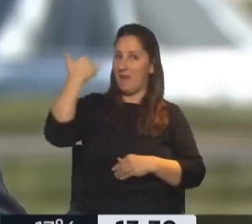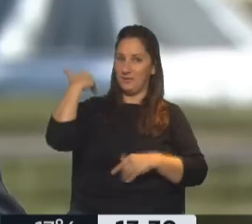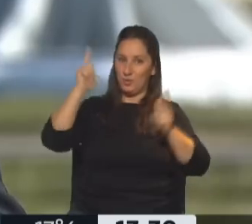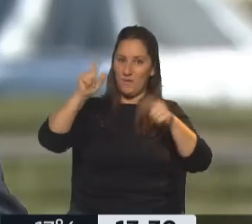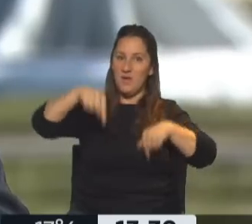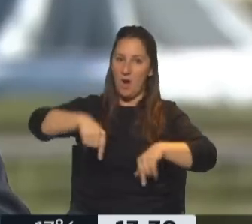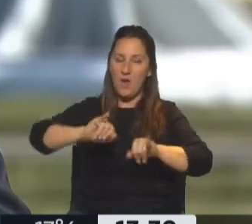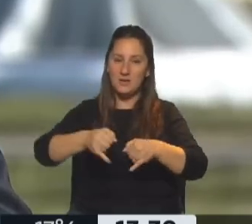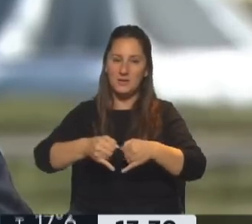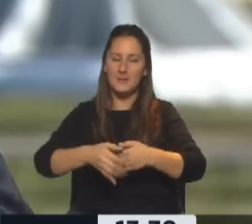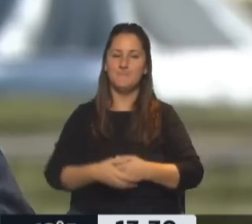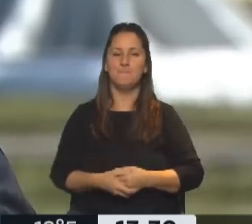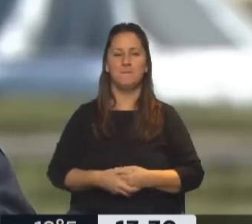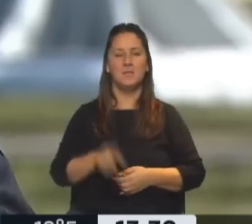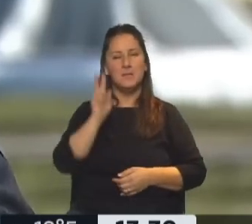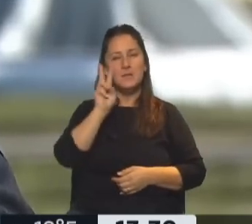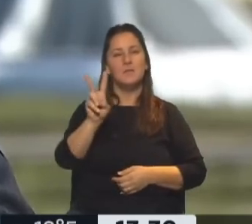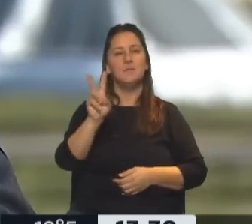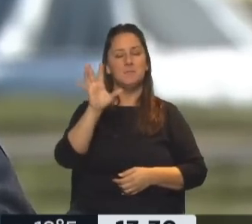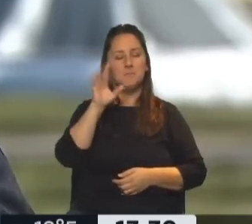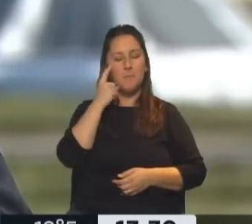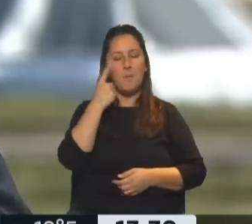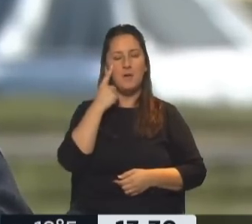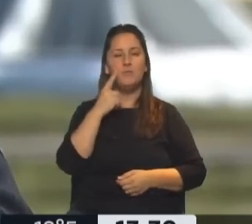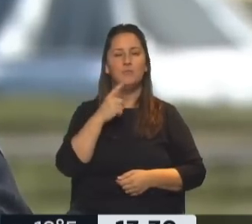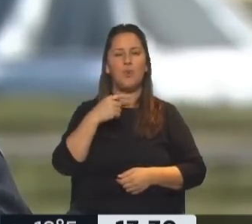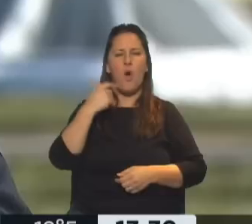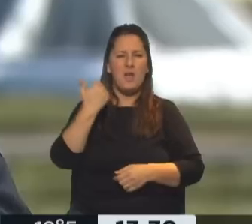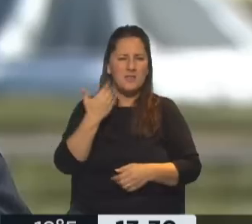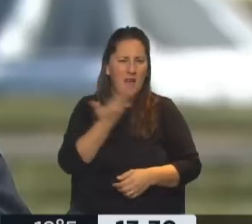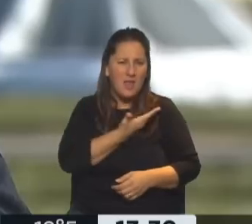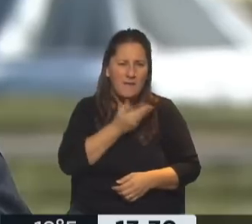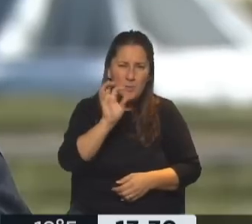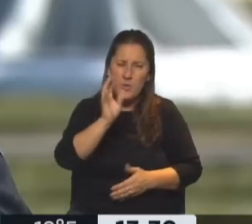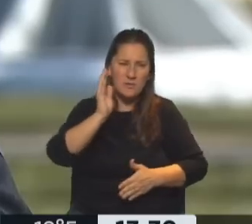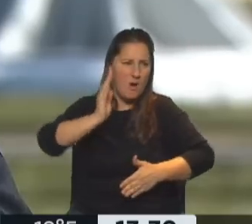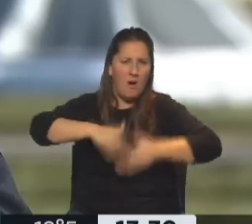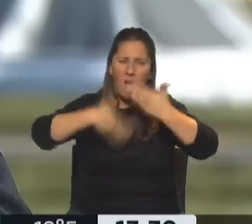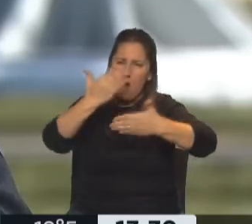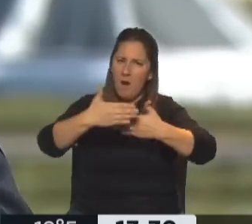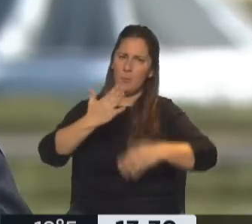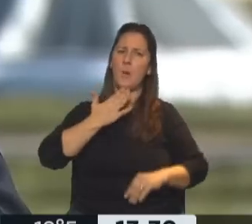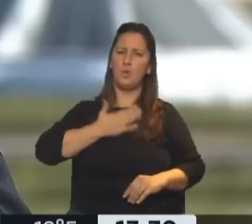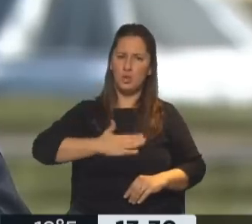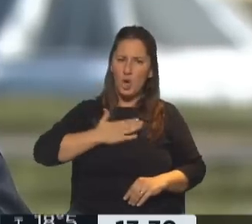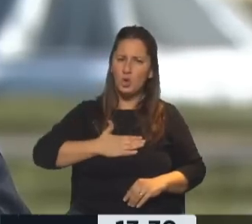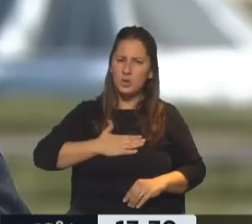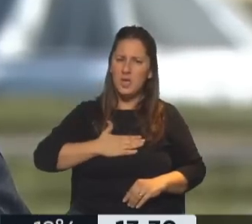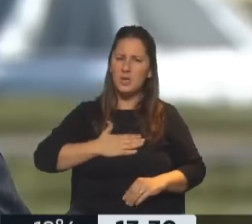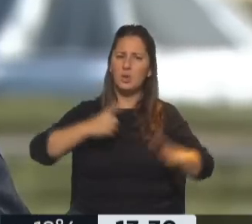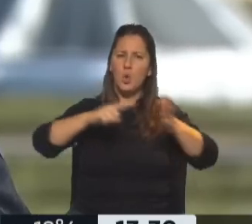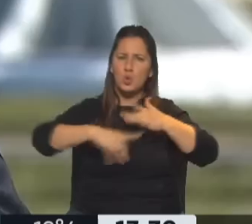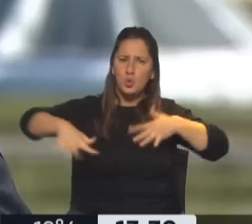entonces. Y celebré todo lo que había crecido Santa Fe. Qué ciudad inmensa